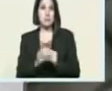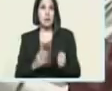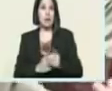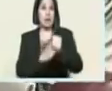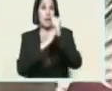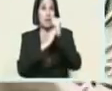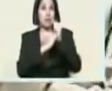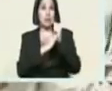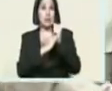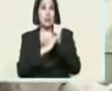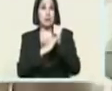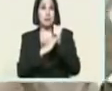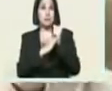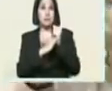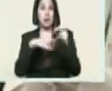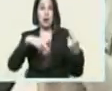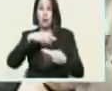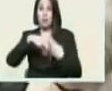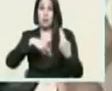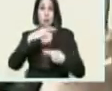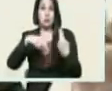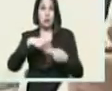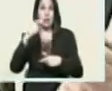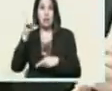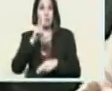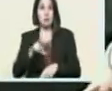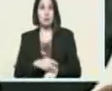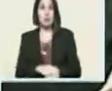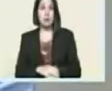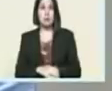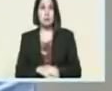líder, lideresa revolucionaria de Venezuela.